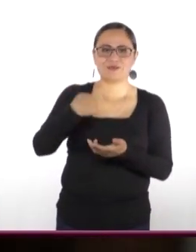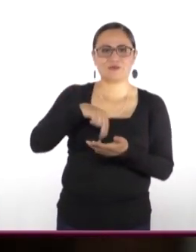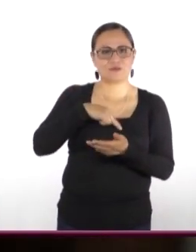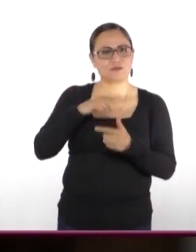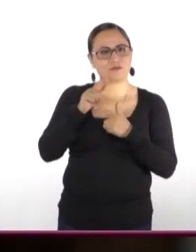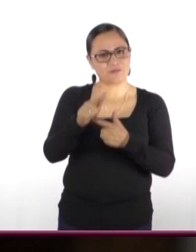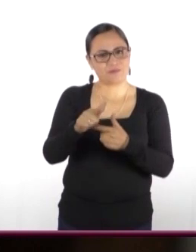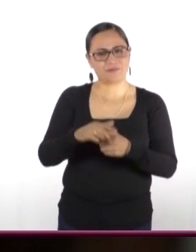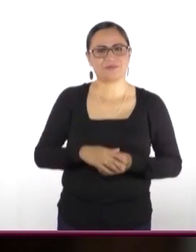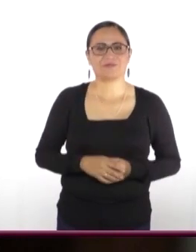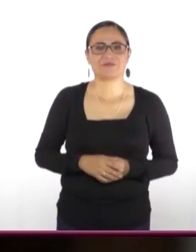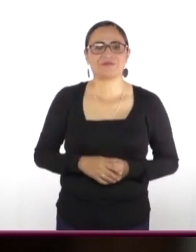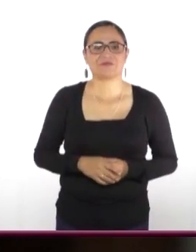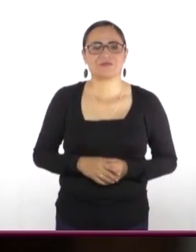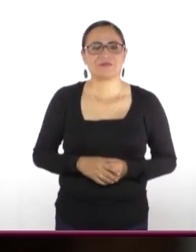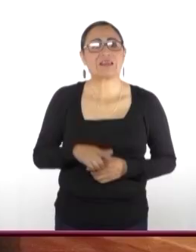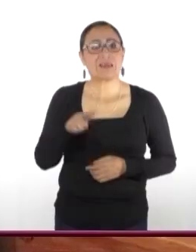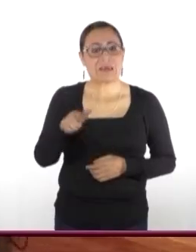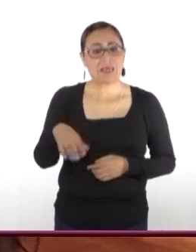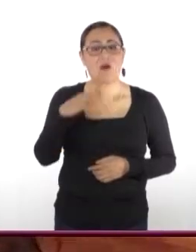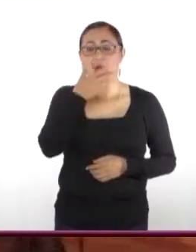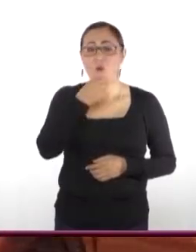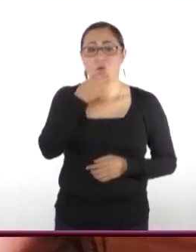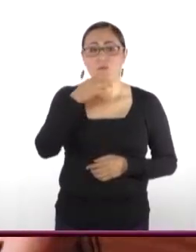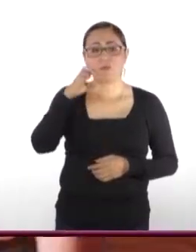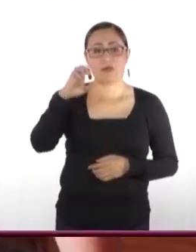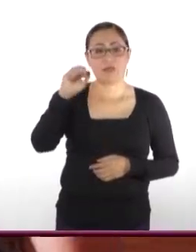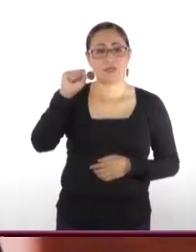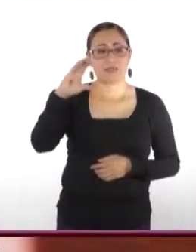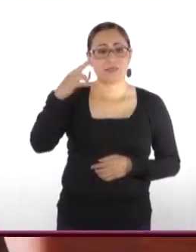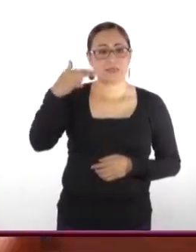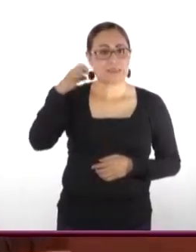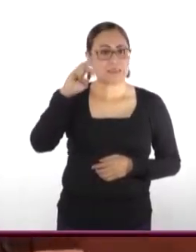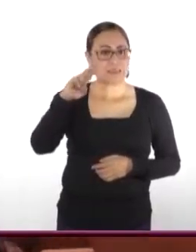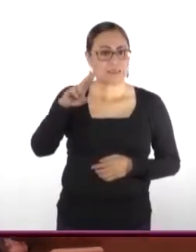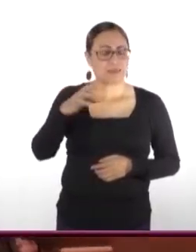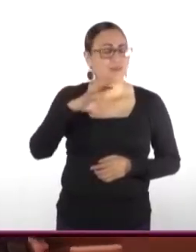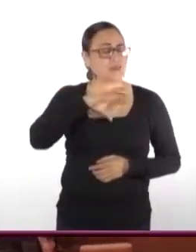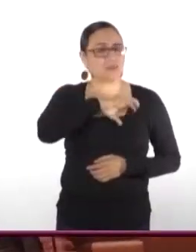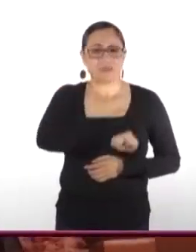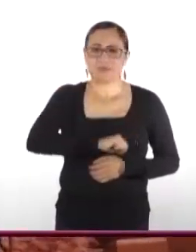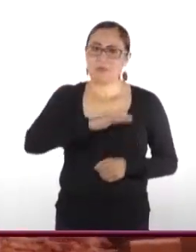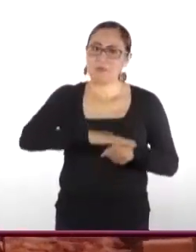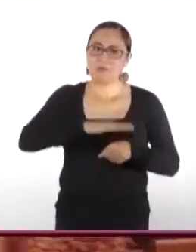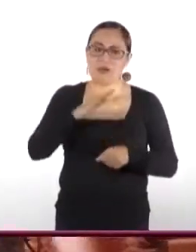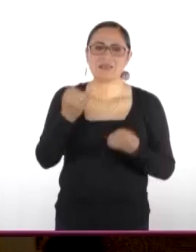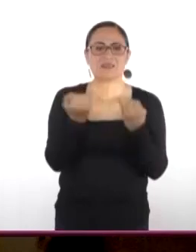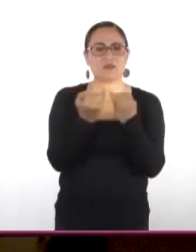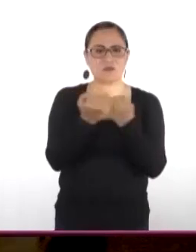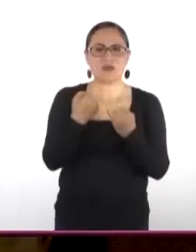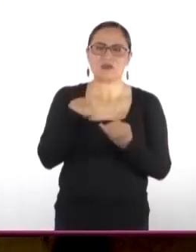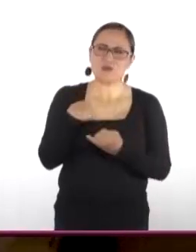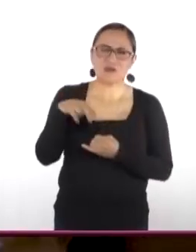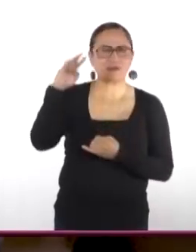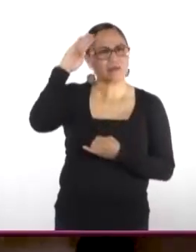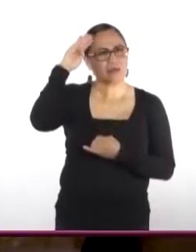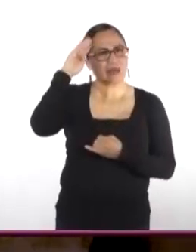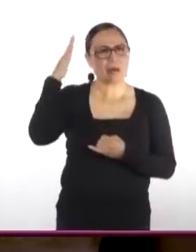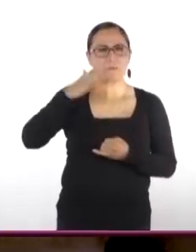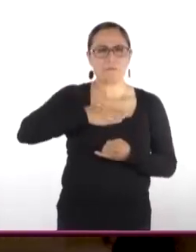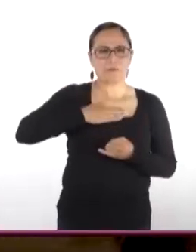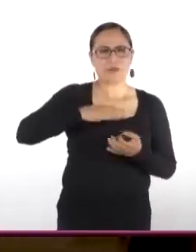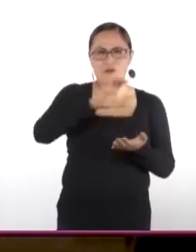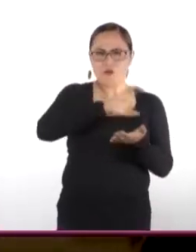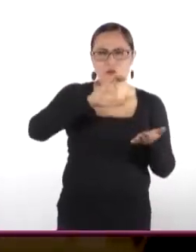nosotros continuamos en Jóvenes en TV. Pues ahora me encanta más Escher. Escher, my love. A mí hasta me inspiró para hacer un